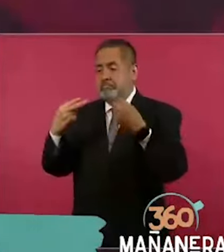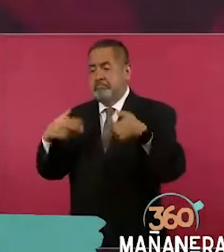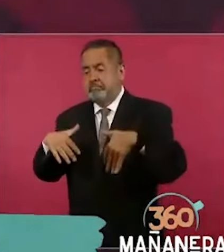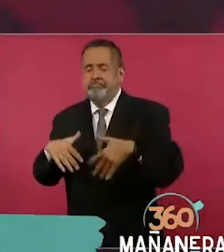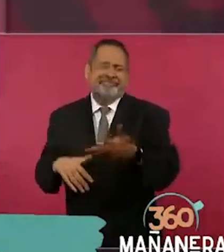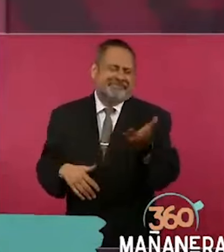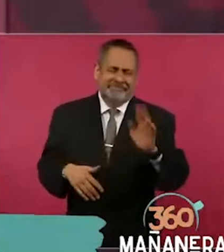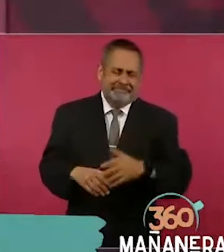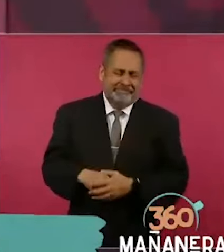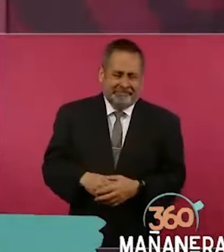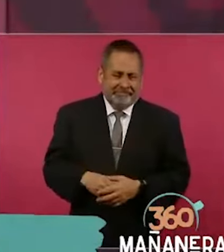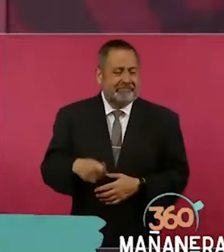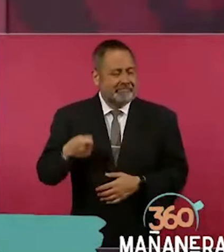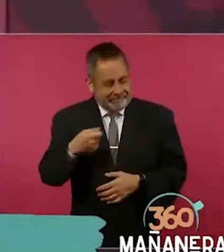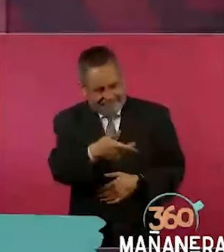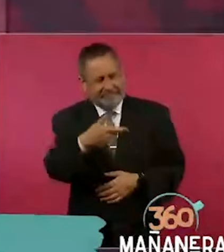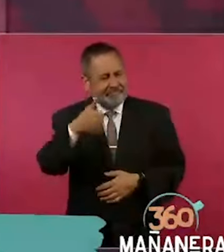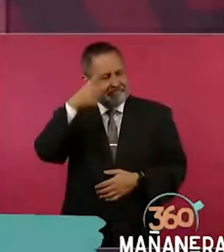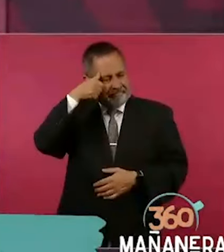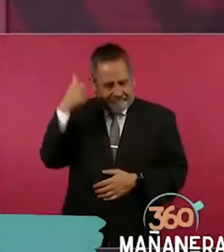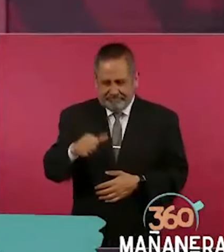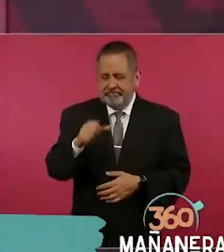opulencia pecado